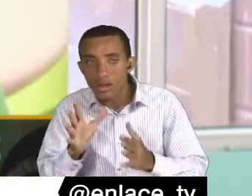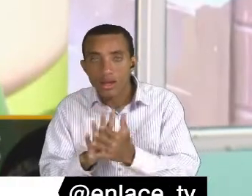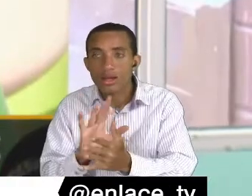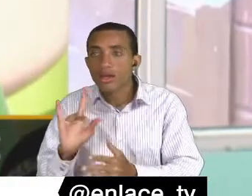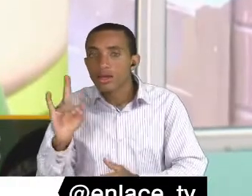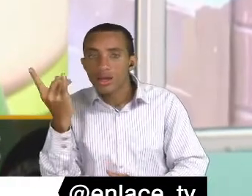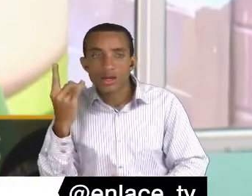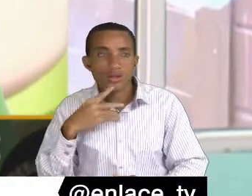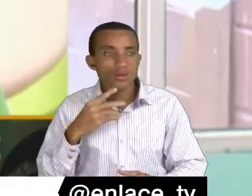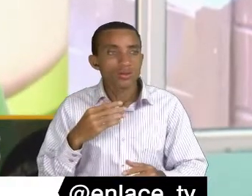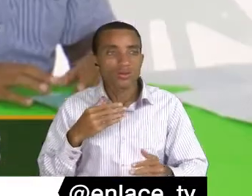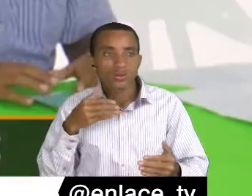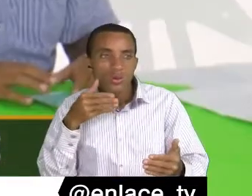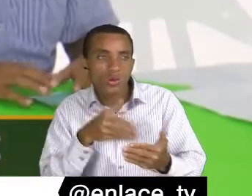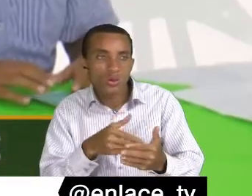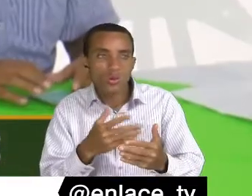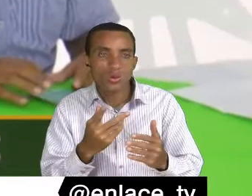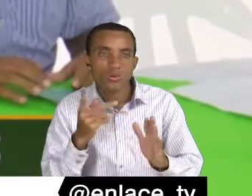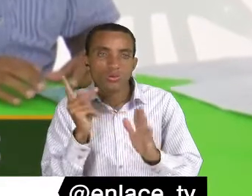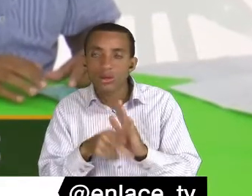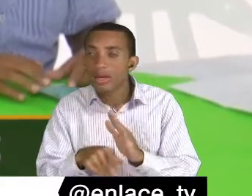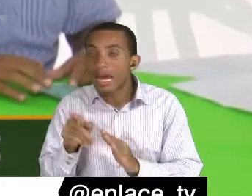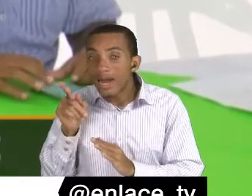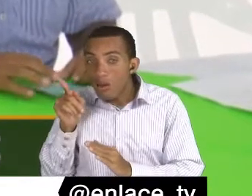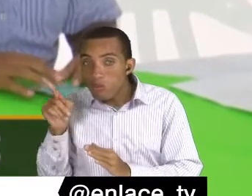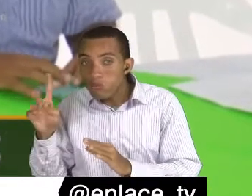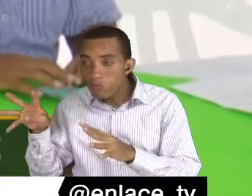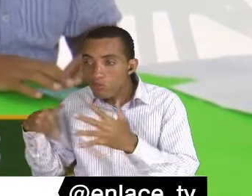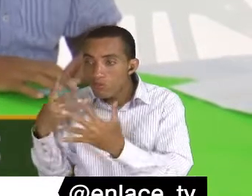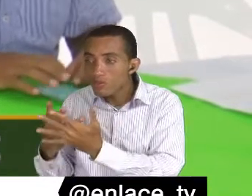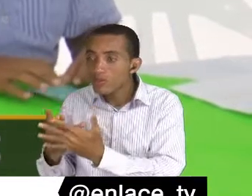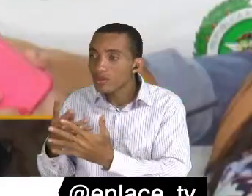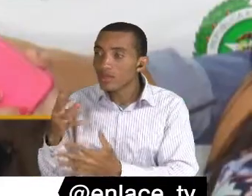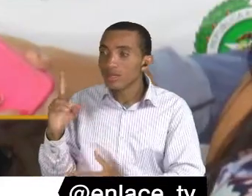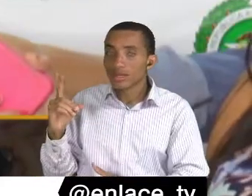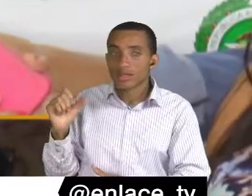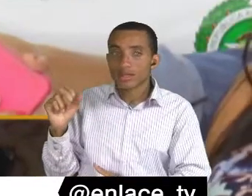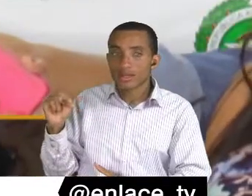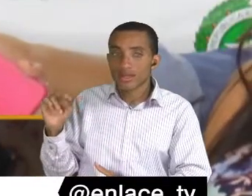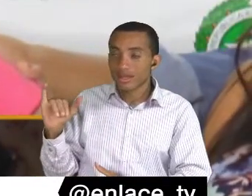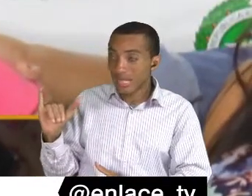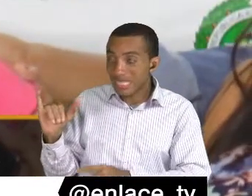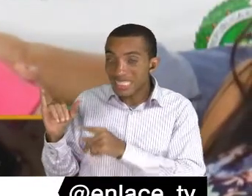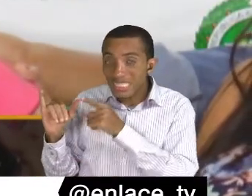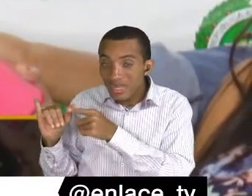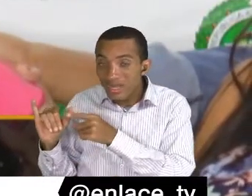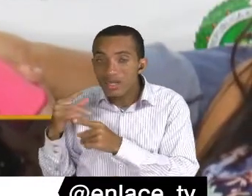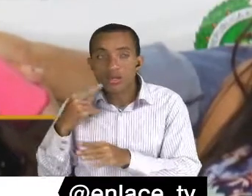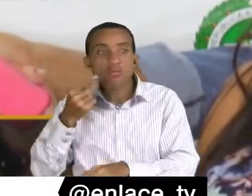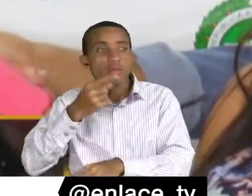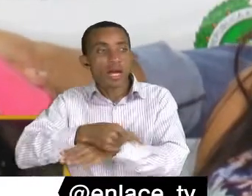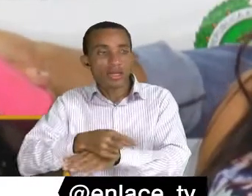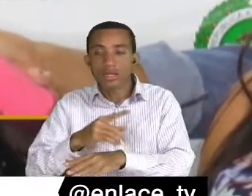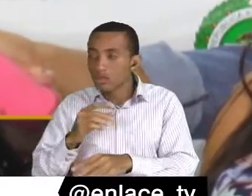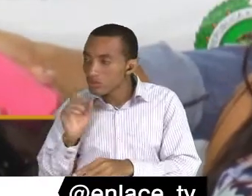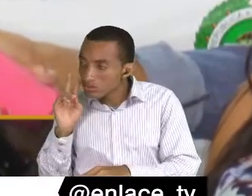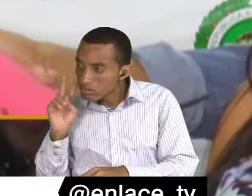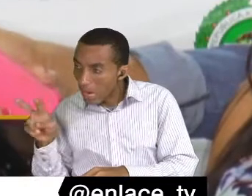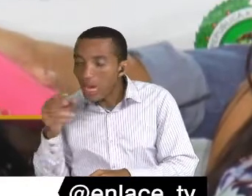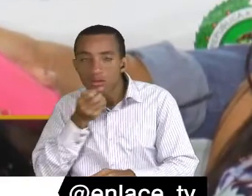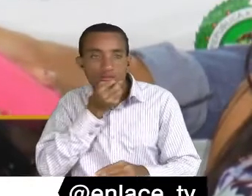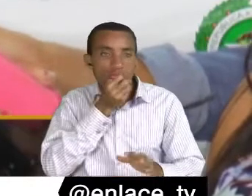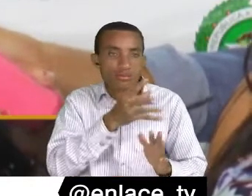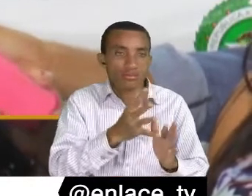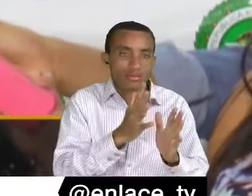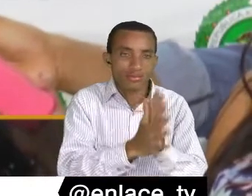que se estarían objetando desde el interior de la cárcel al mando de alias Dani. Pero no conozco las declaraciones de la persona que